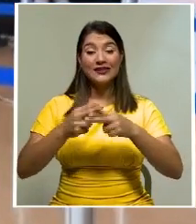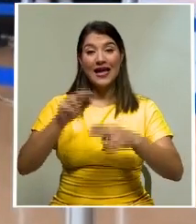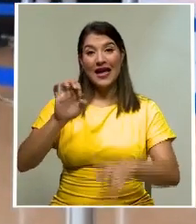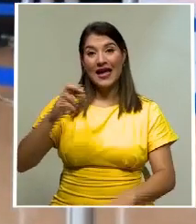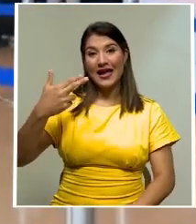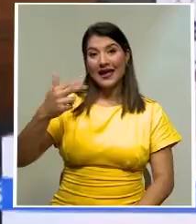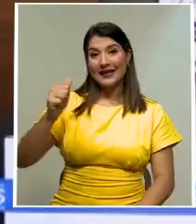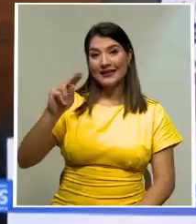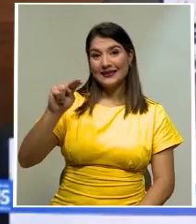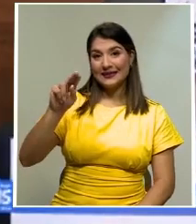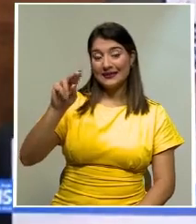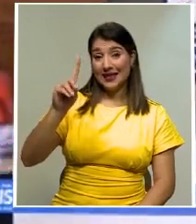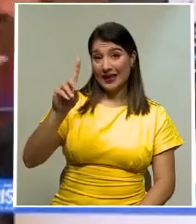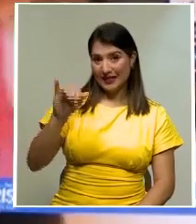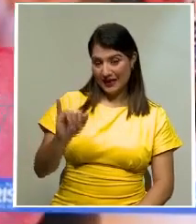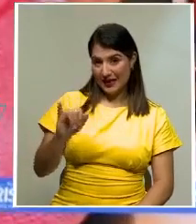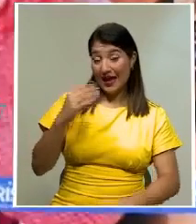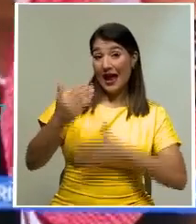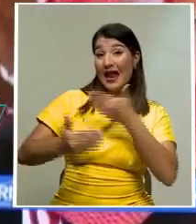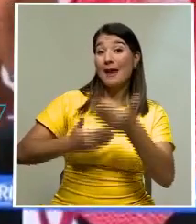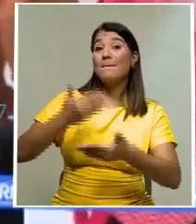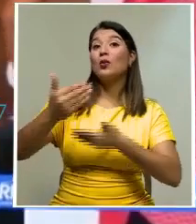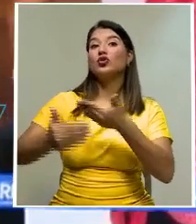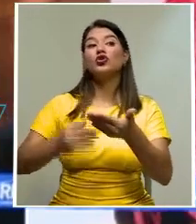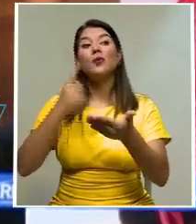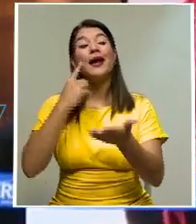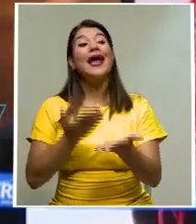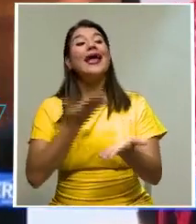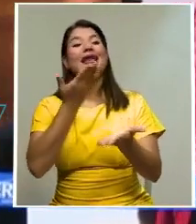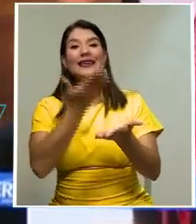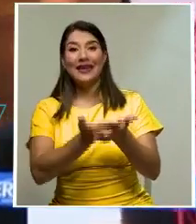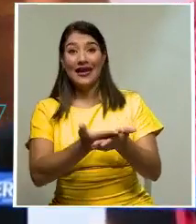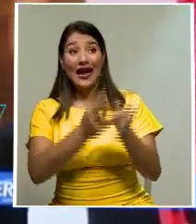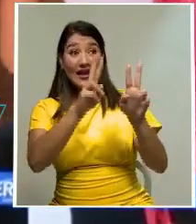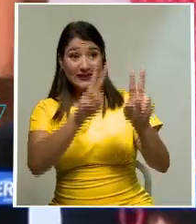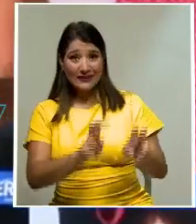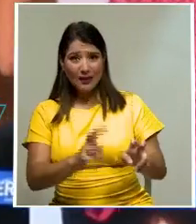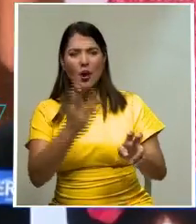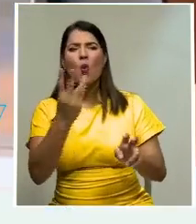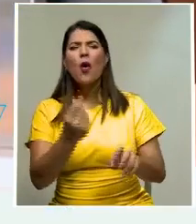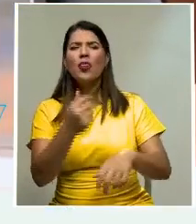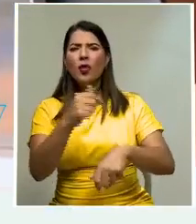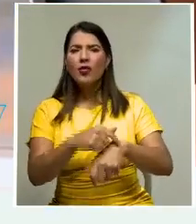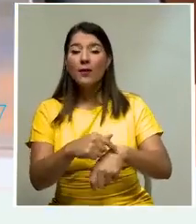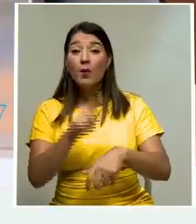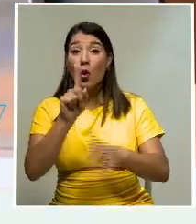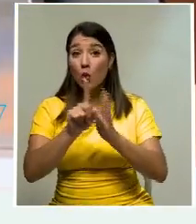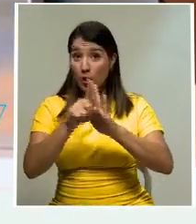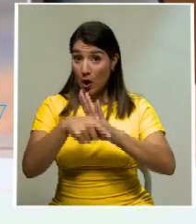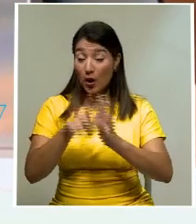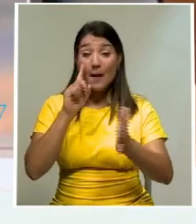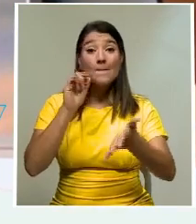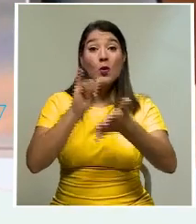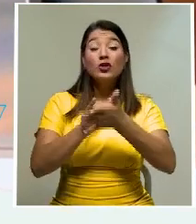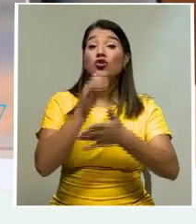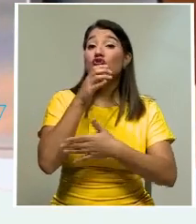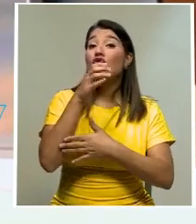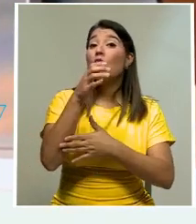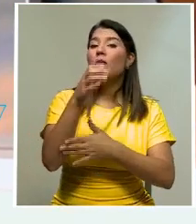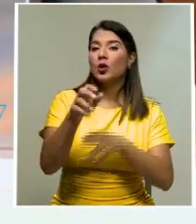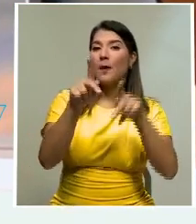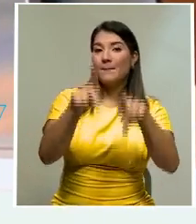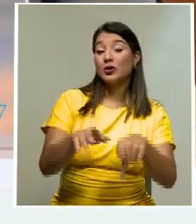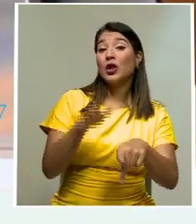proceso de toma de muestra y entrega del resultado es de máximo 1 hora. Por ende, se recomienda a los pasajeros acudir